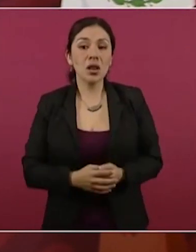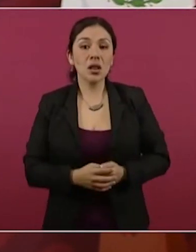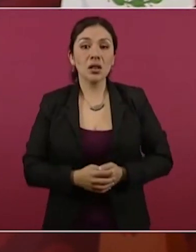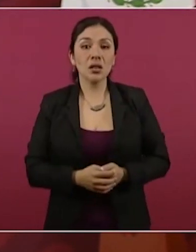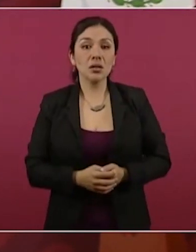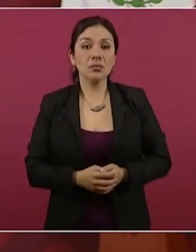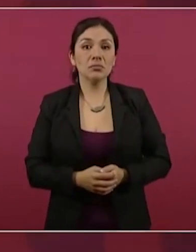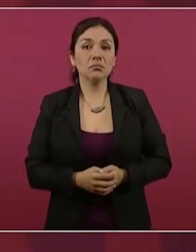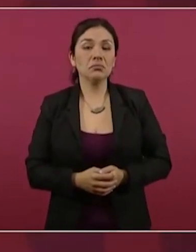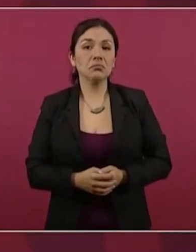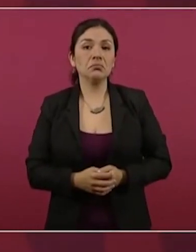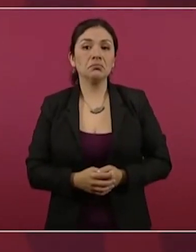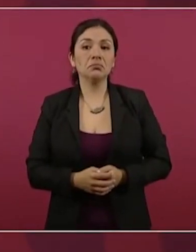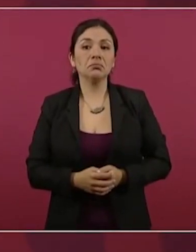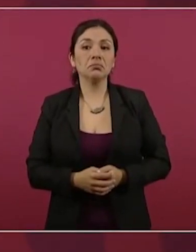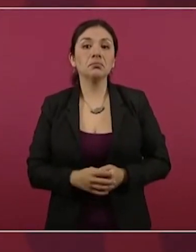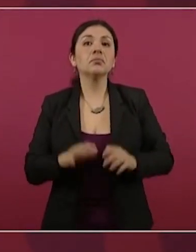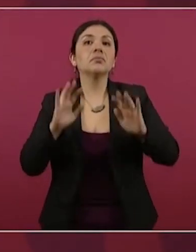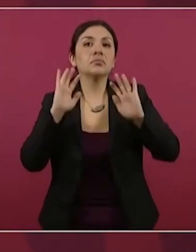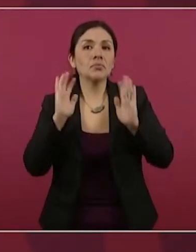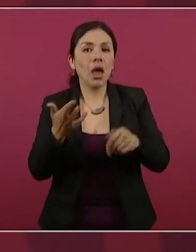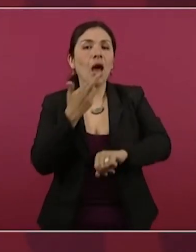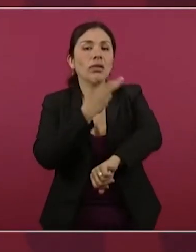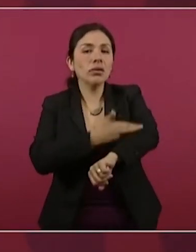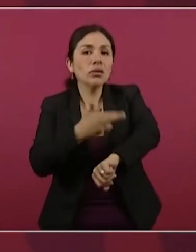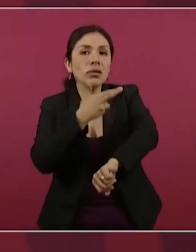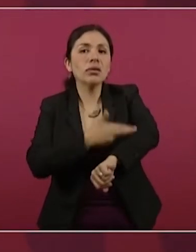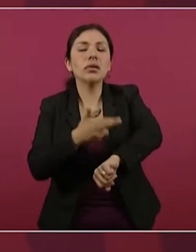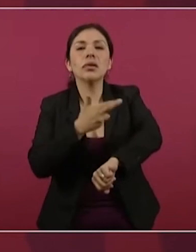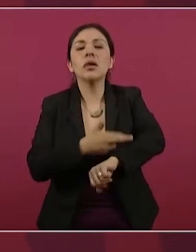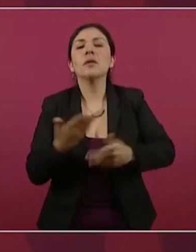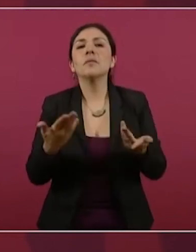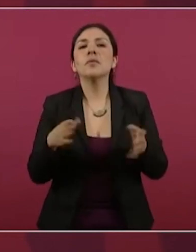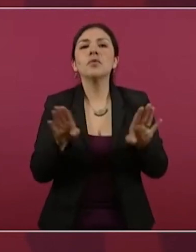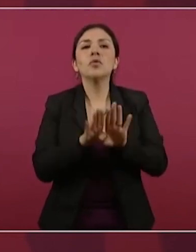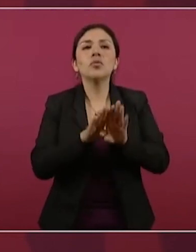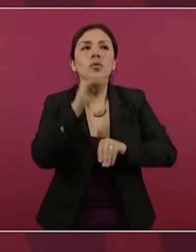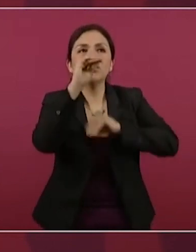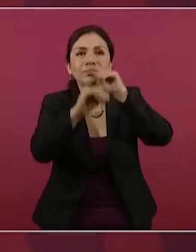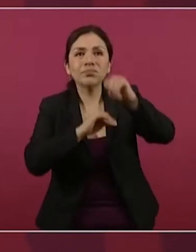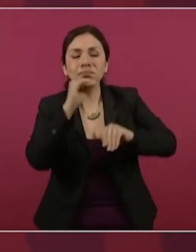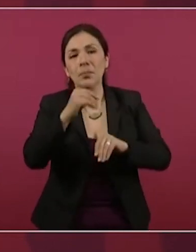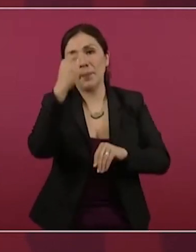Ya se agotó, por ejemplo, la capacidad